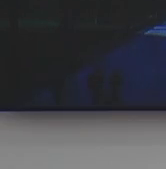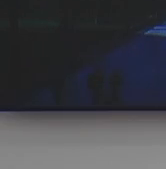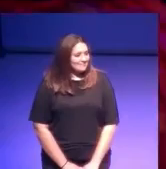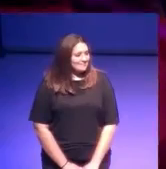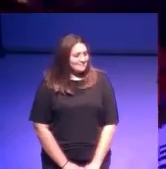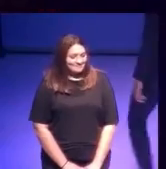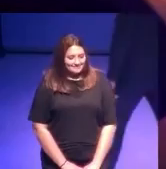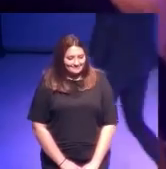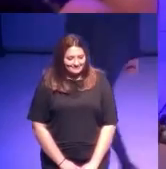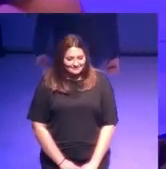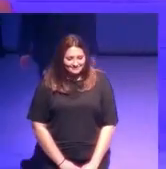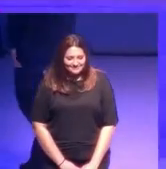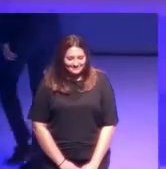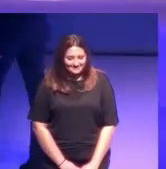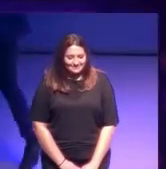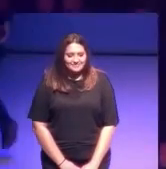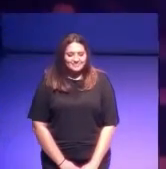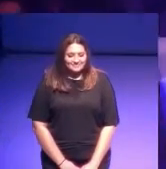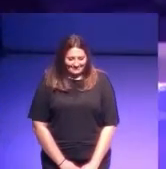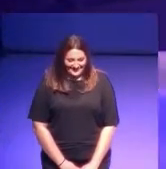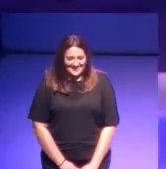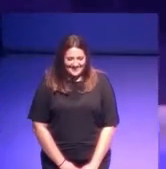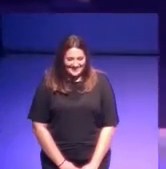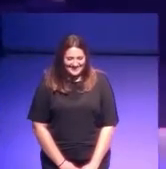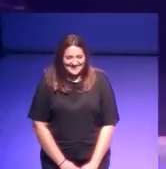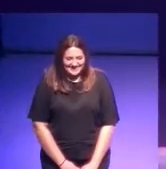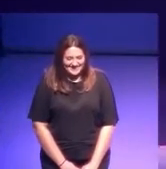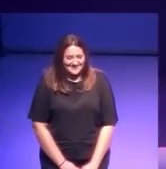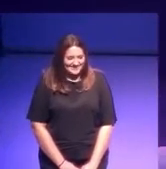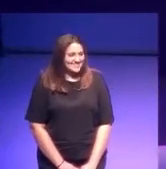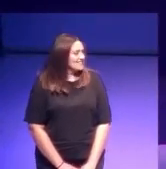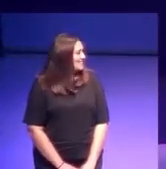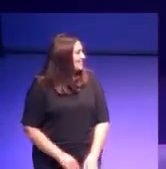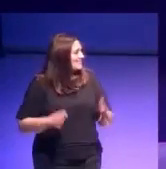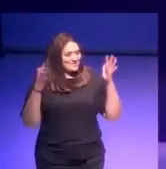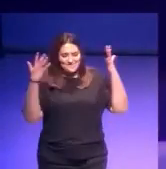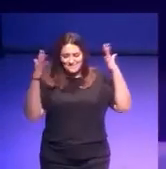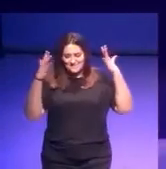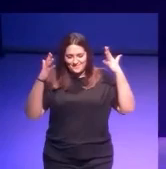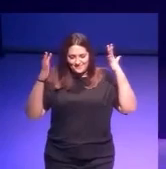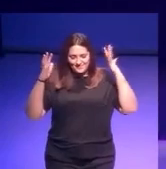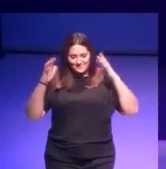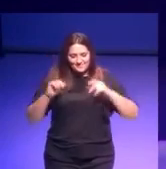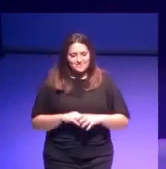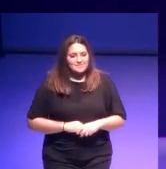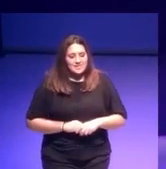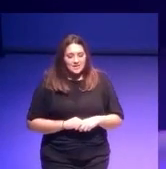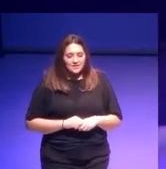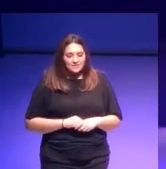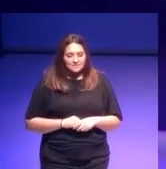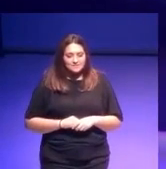como premio honor de premio de honor de los primeros premios de la cultura de Cartagena reconociendo por encima de todo su trayectoria